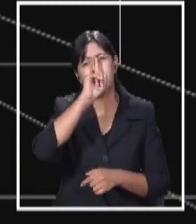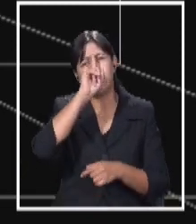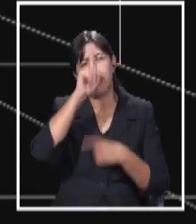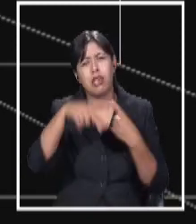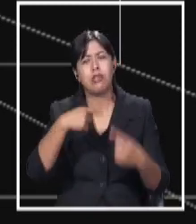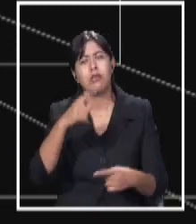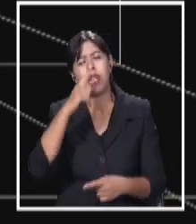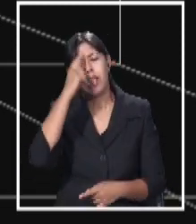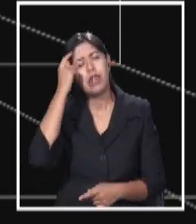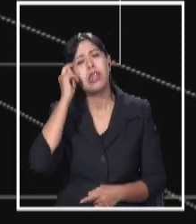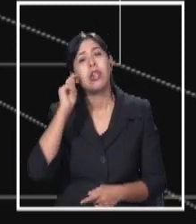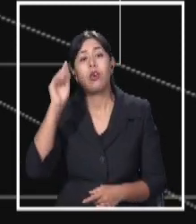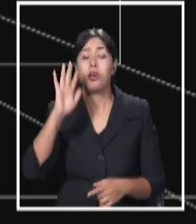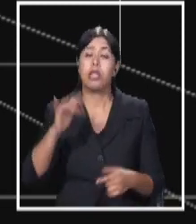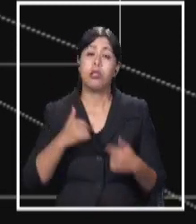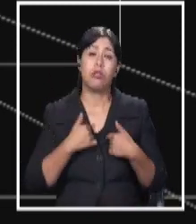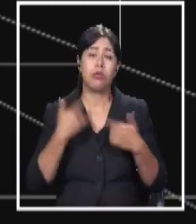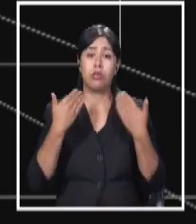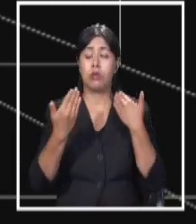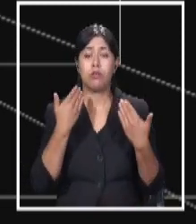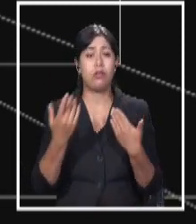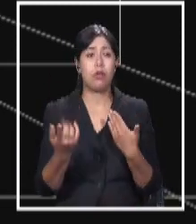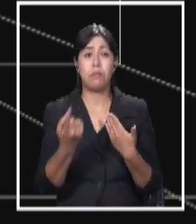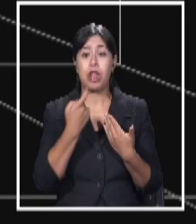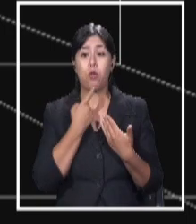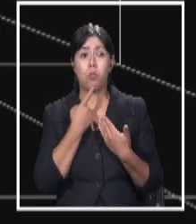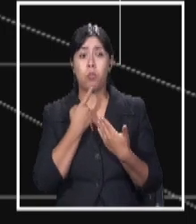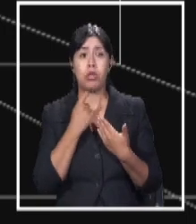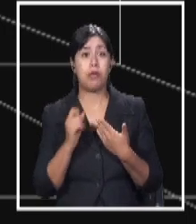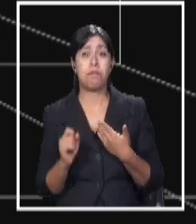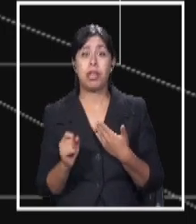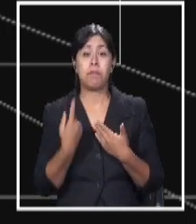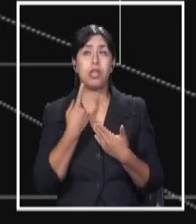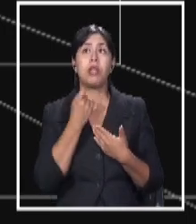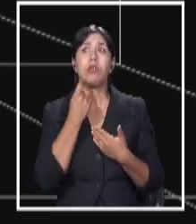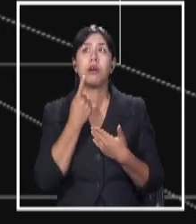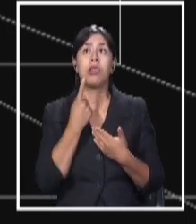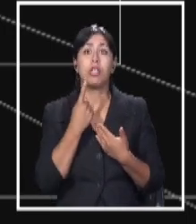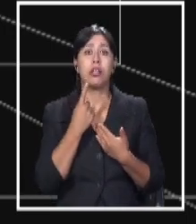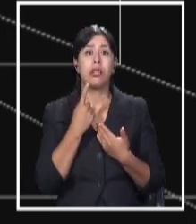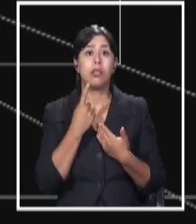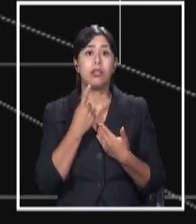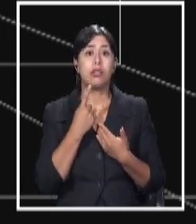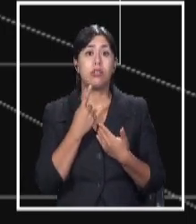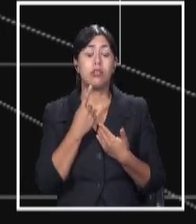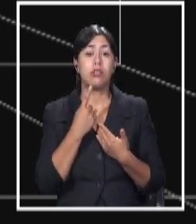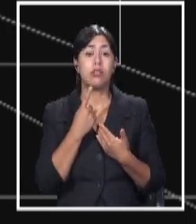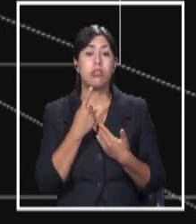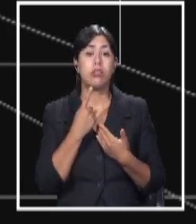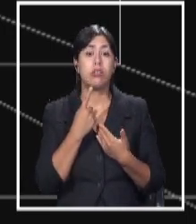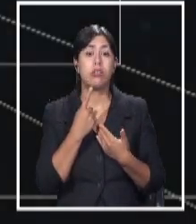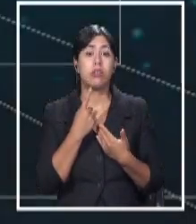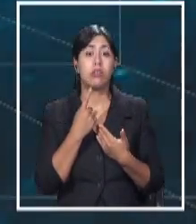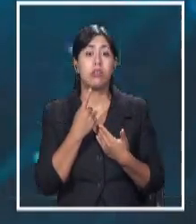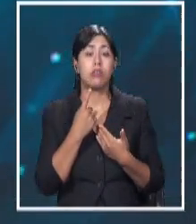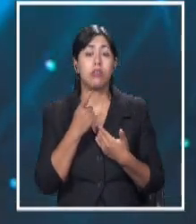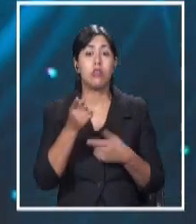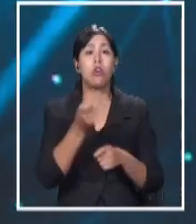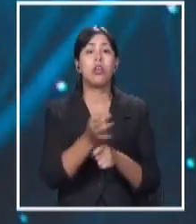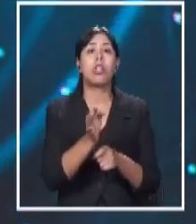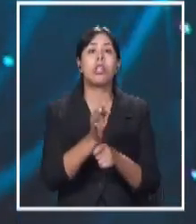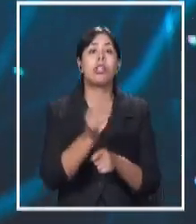teóricas. Yo soy psicólogo, la primera pregunta en una comida de psicólogos probablemente es ¿de qué orientación eres